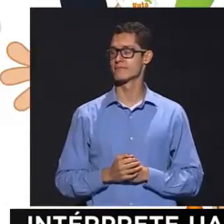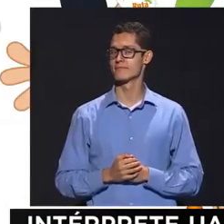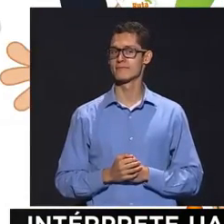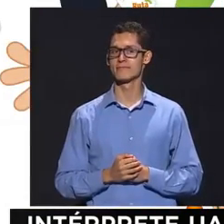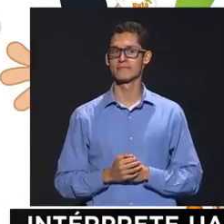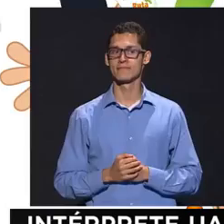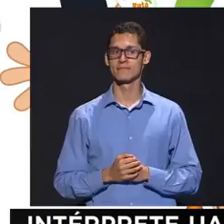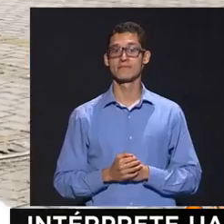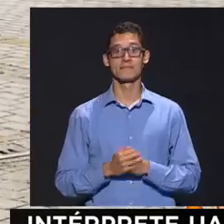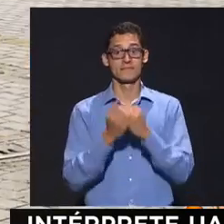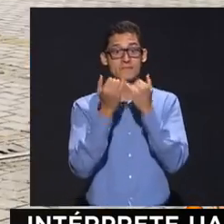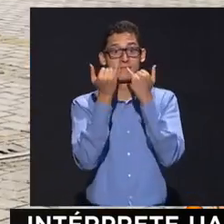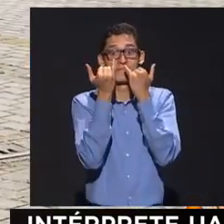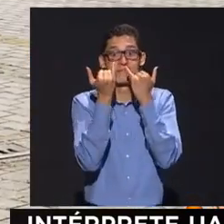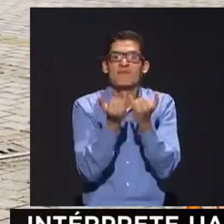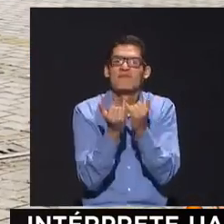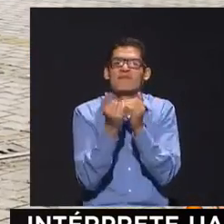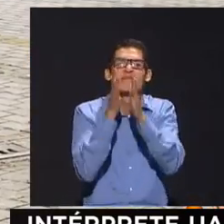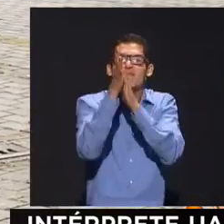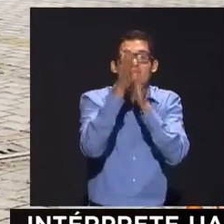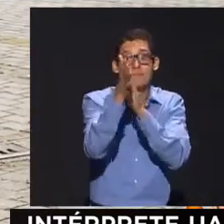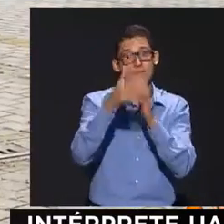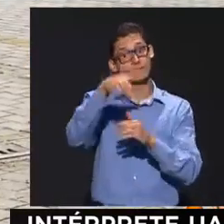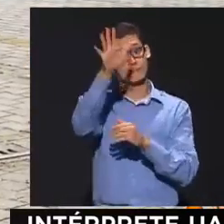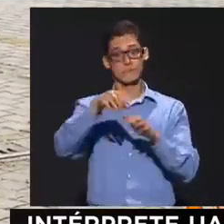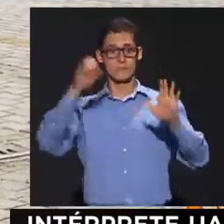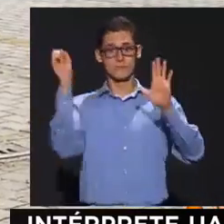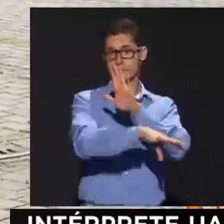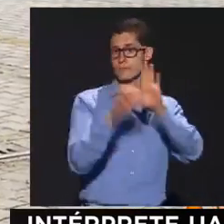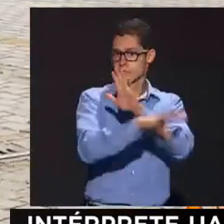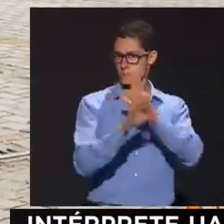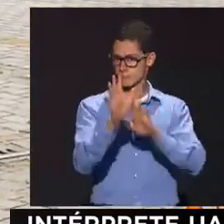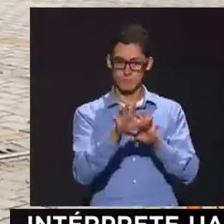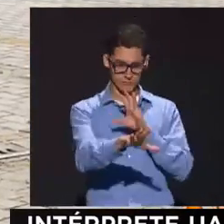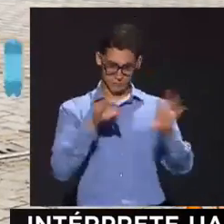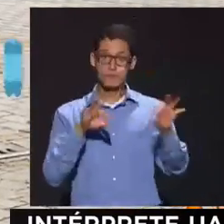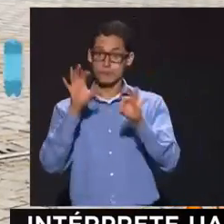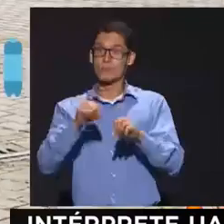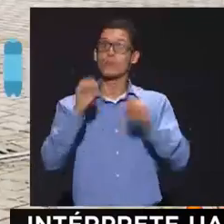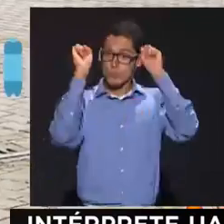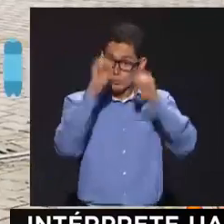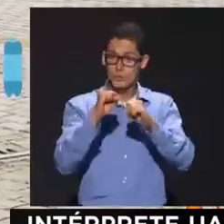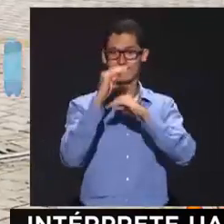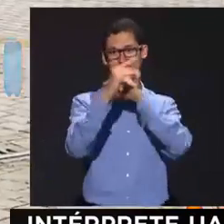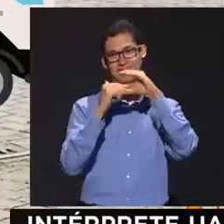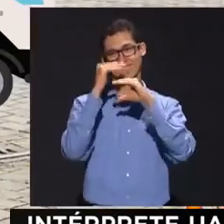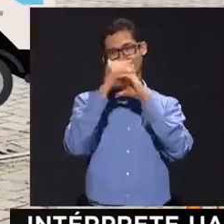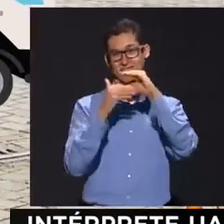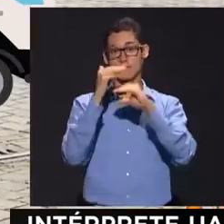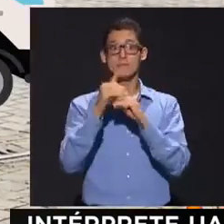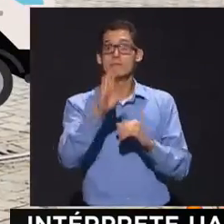hoy en varias te hablaremos sobre vestidos aprovechables y lo haremos con grandes invitados el reciclador de mi barrio